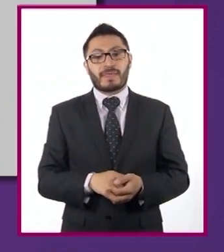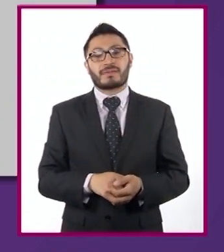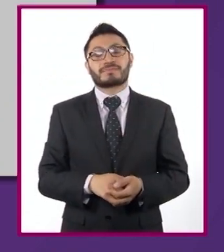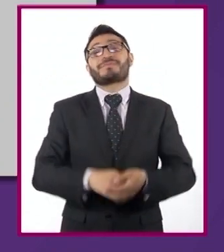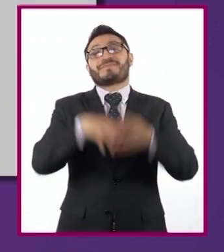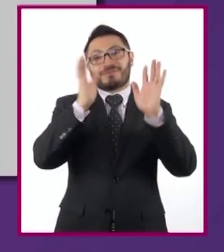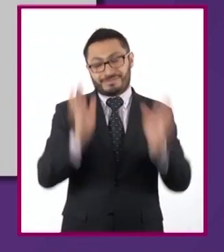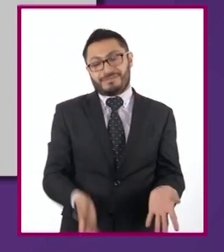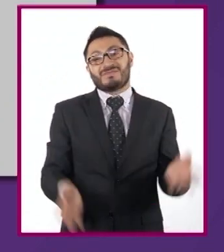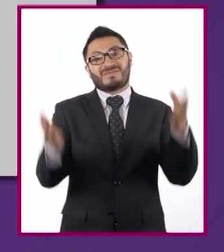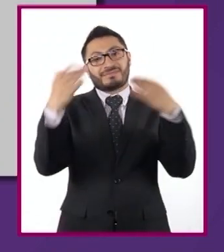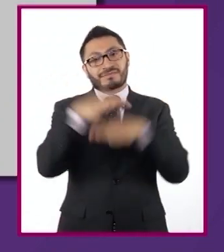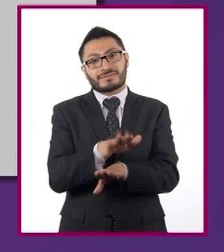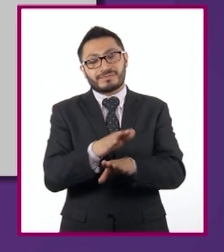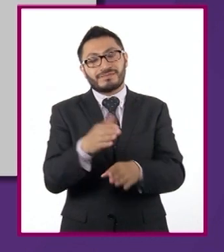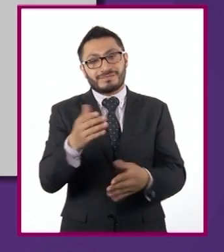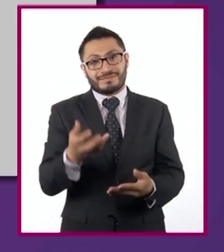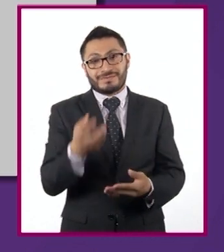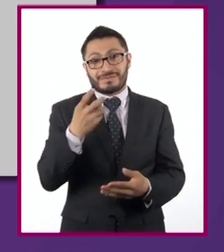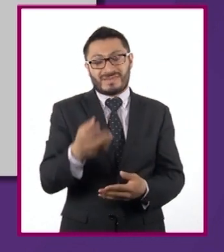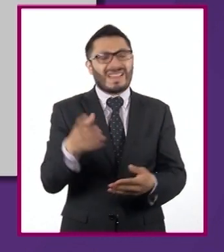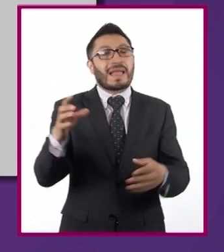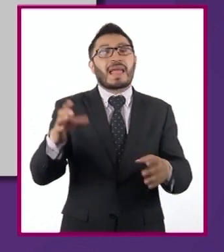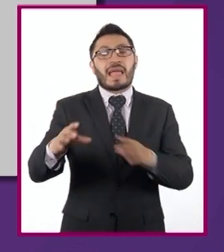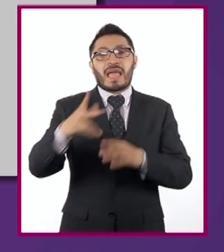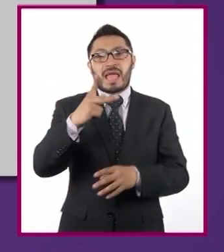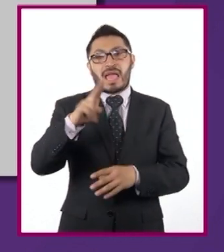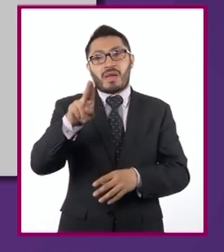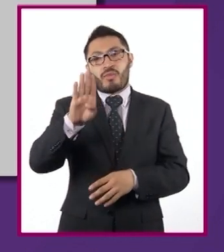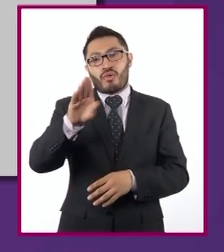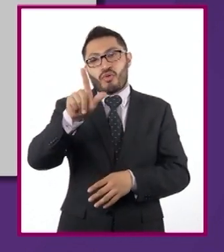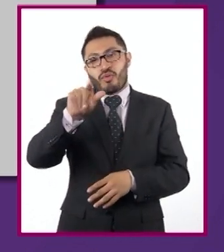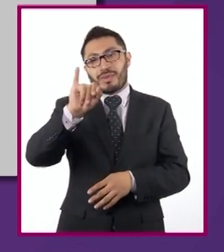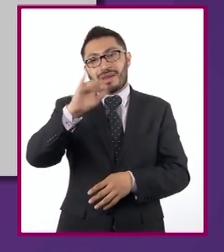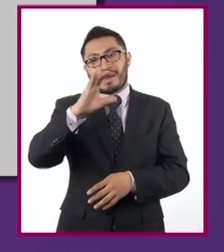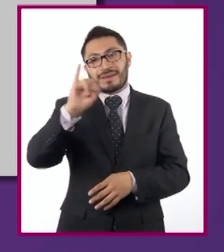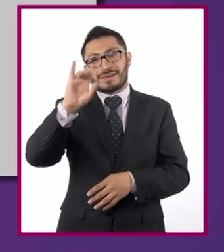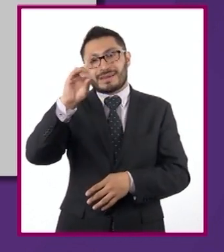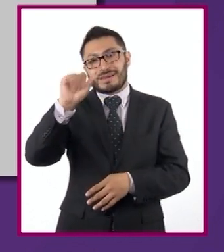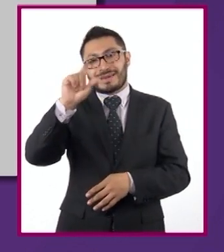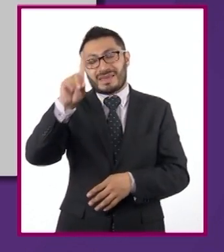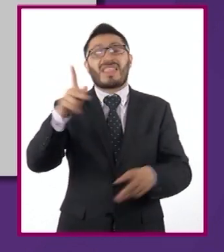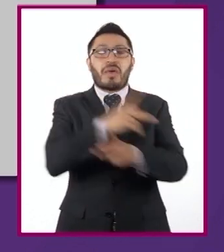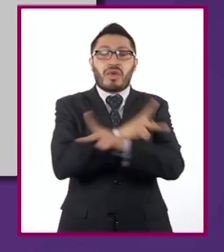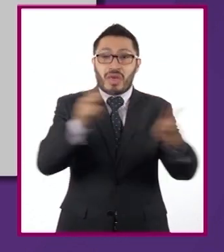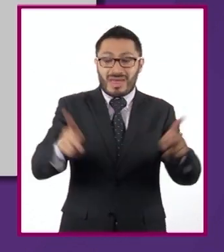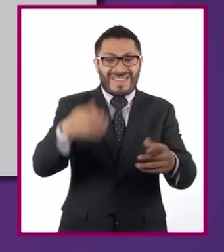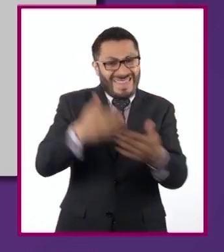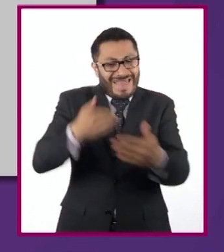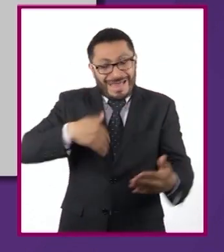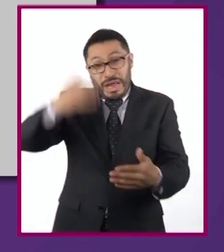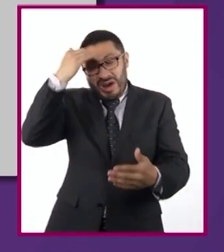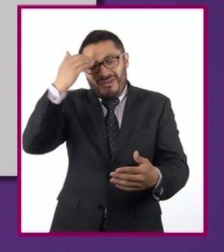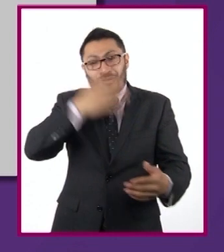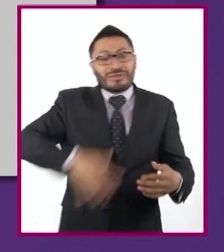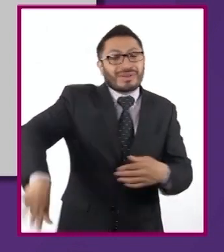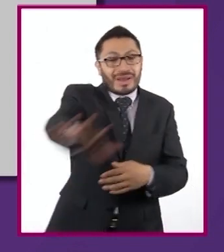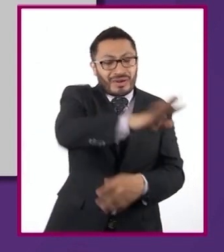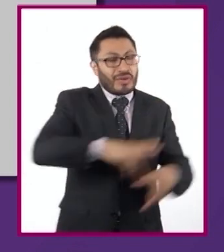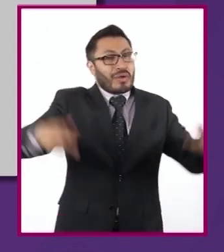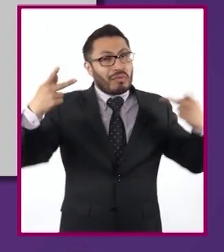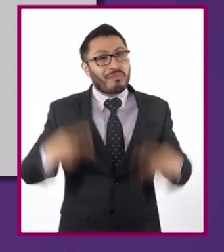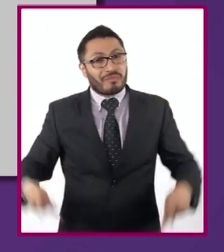Ya hemos hablado que antes de generar publicidad es necesario conocer a nuestro público y el mercado que va a consumir